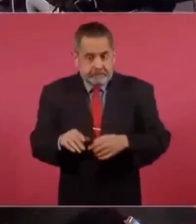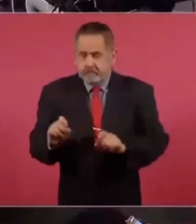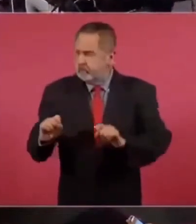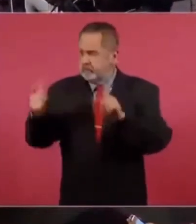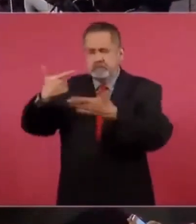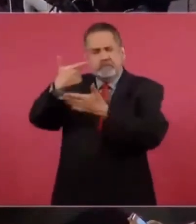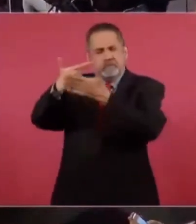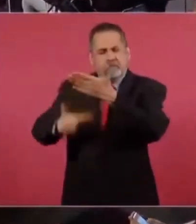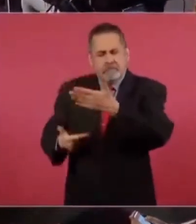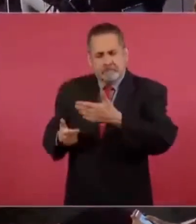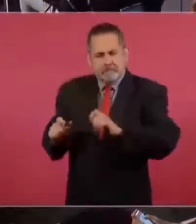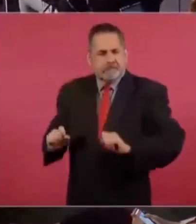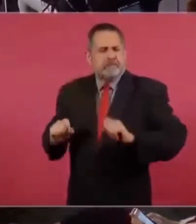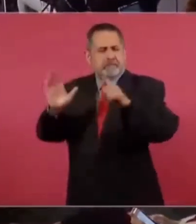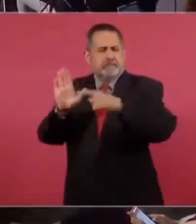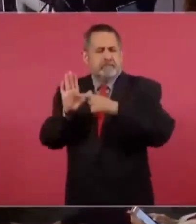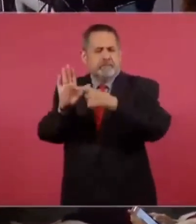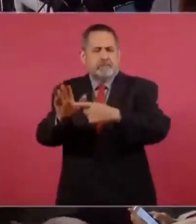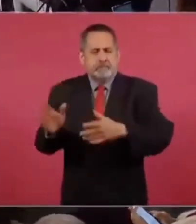lista